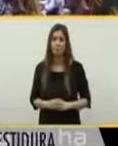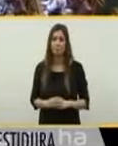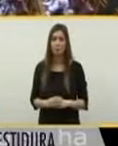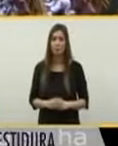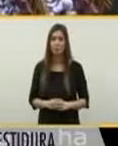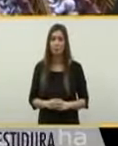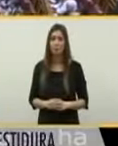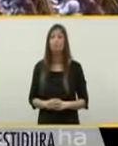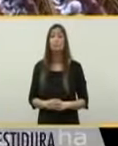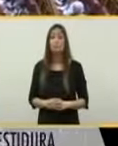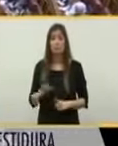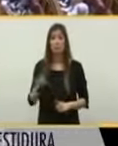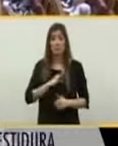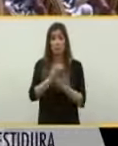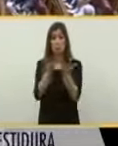Señorías,